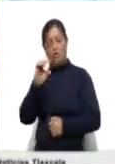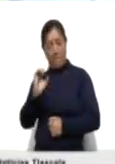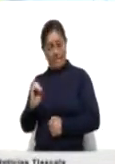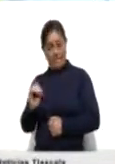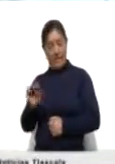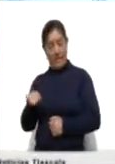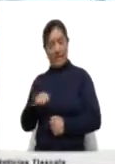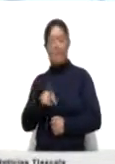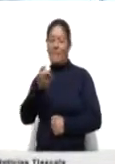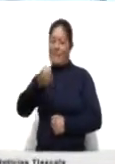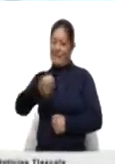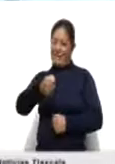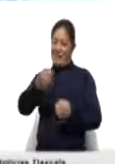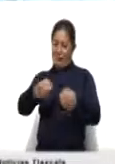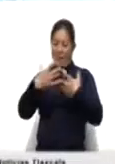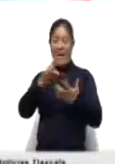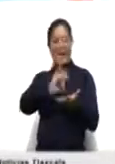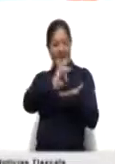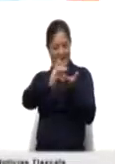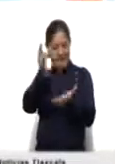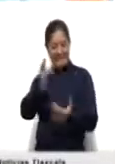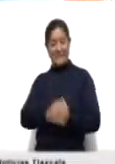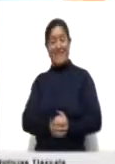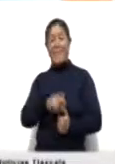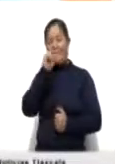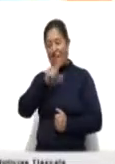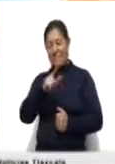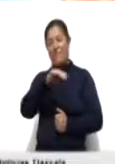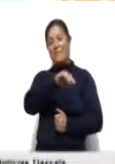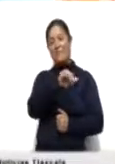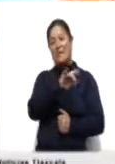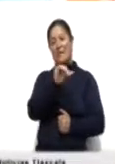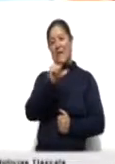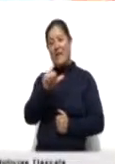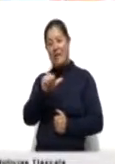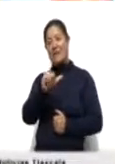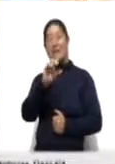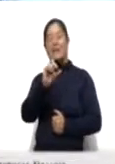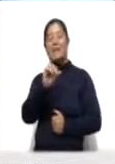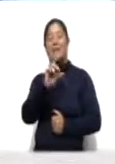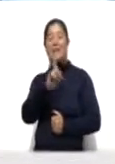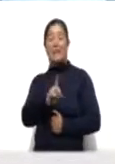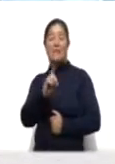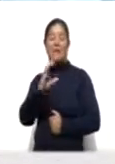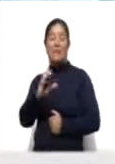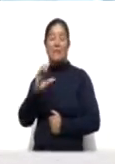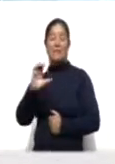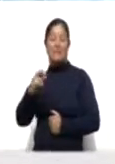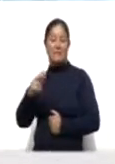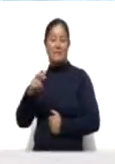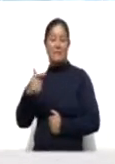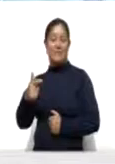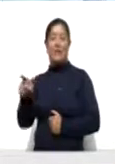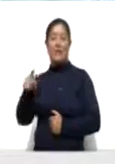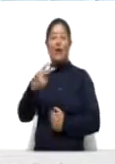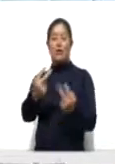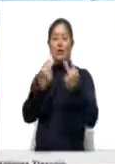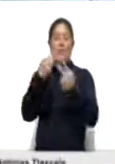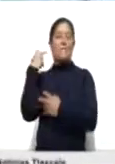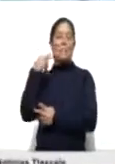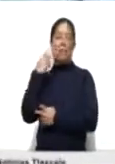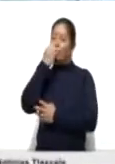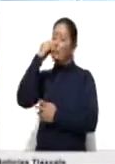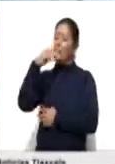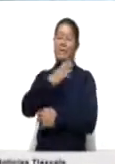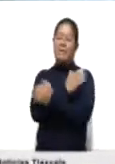envía saludos. Gracias, Rolando. Y por supuesto a María del Carmen Chávez Guillén, quien nos ve desde el puerto de Veracruz. Un beso